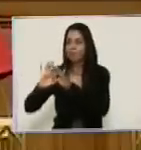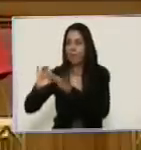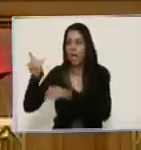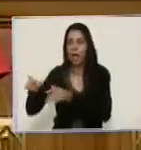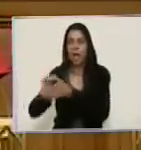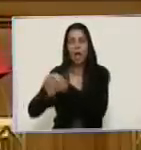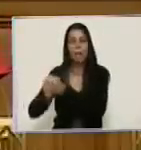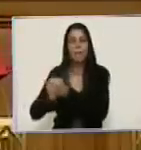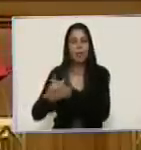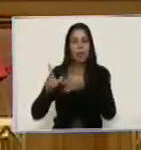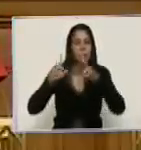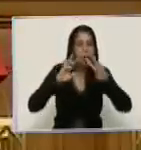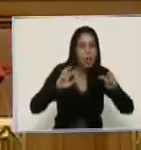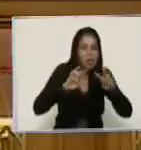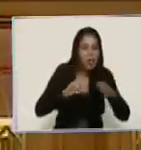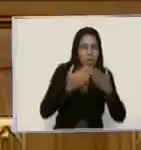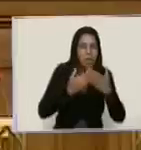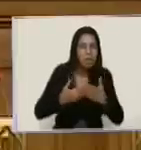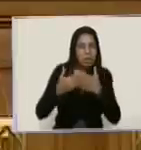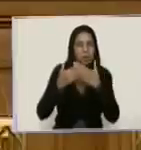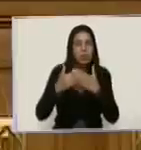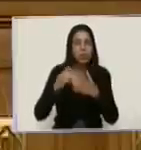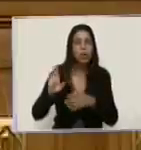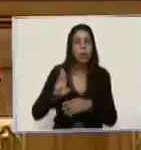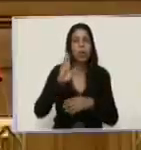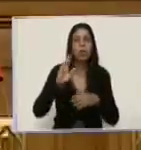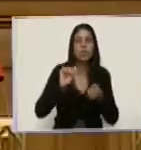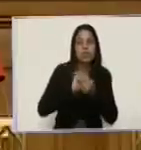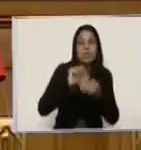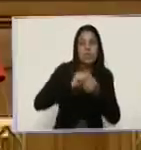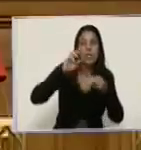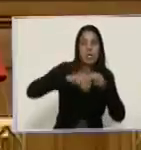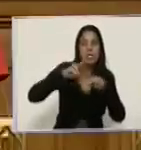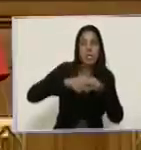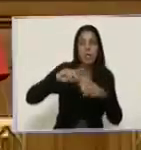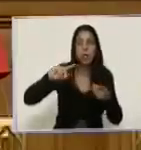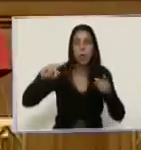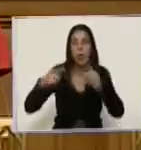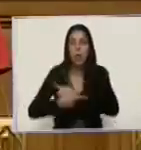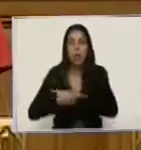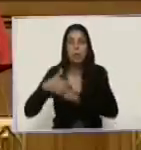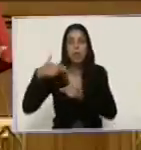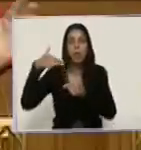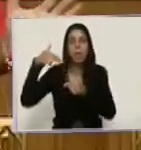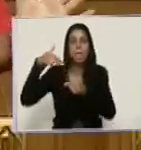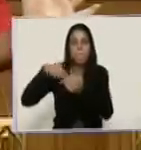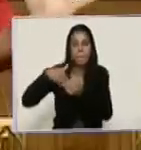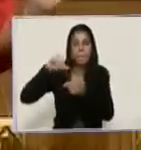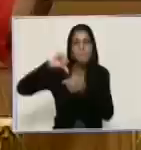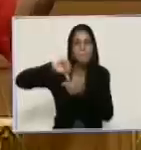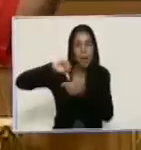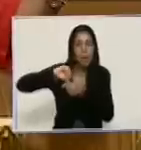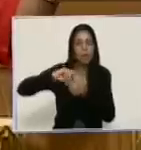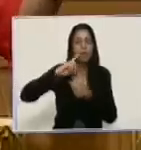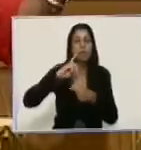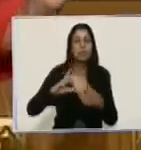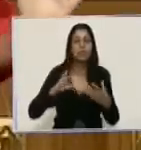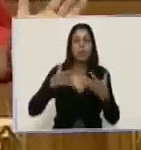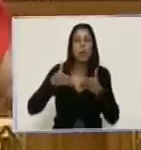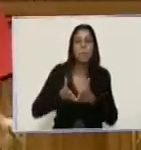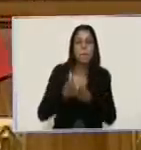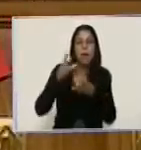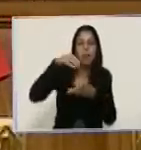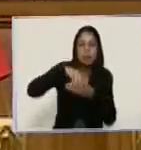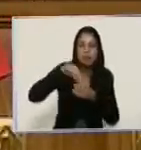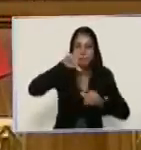hacer unos estudios para cambiar el uso de carbón por el uso de petróleo en un barco insignia de la flota de guerra más poderosa del mundo para